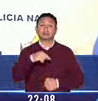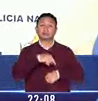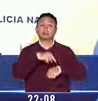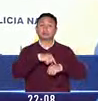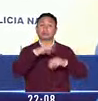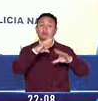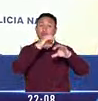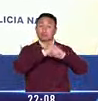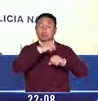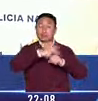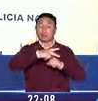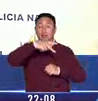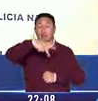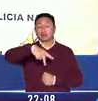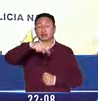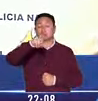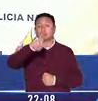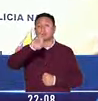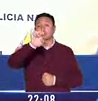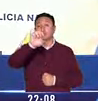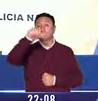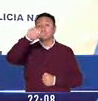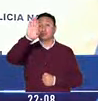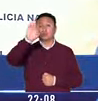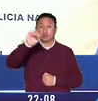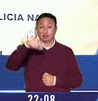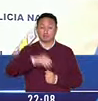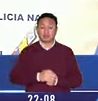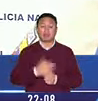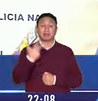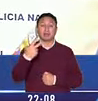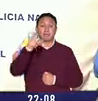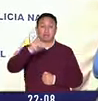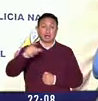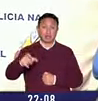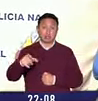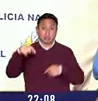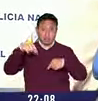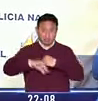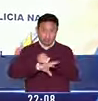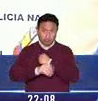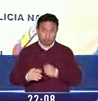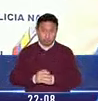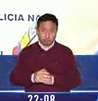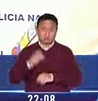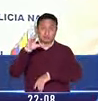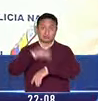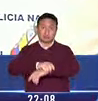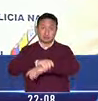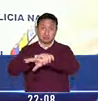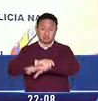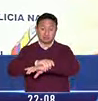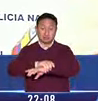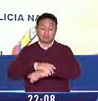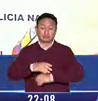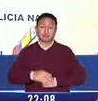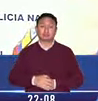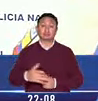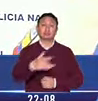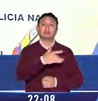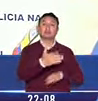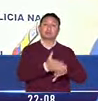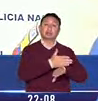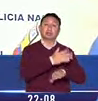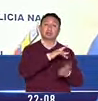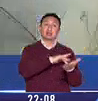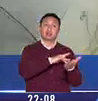sector de Puembo fueron aprehendidos 3 personas en delito flagrante por el delito de robo a una